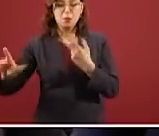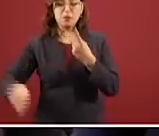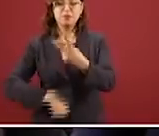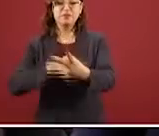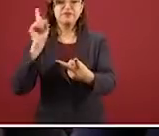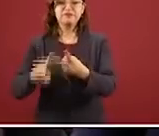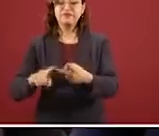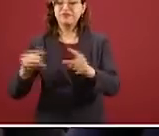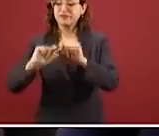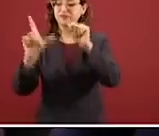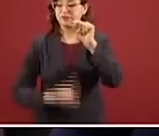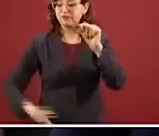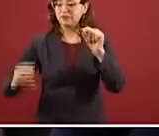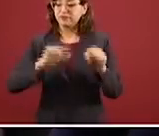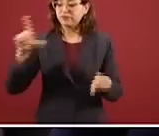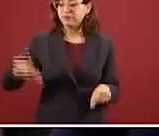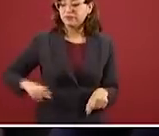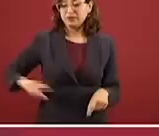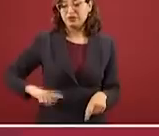austeridad republicana.